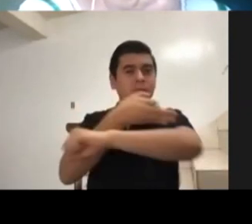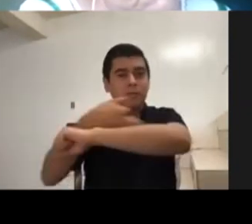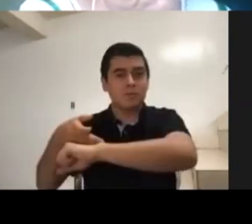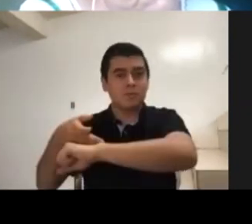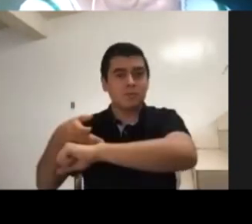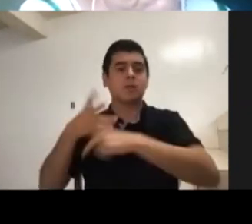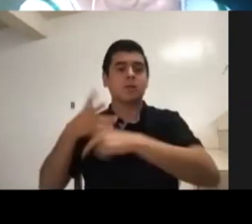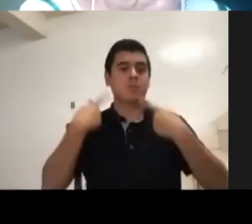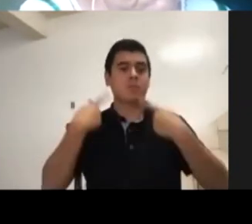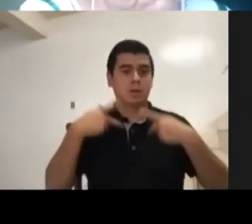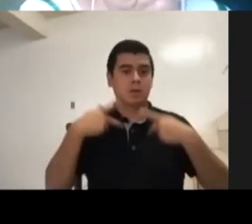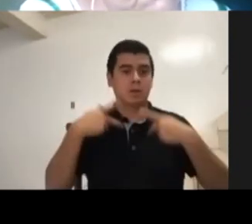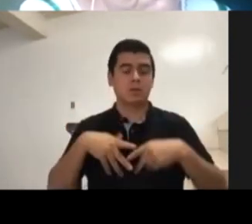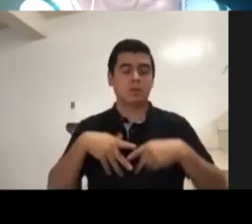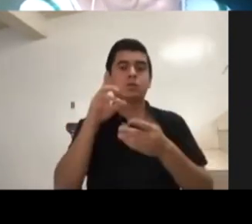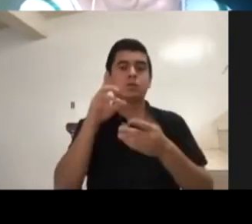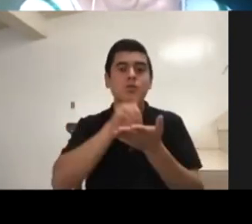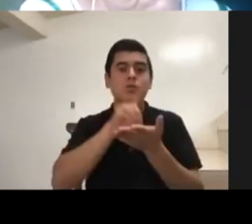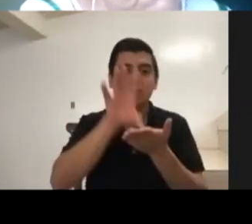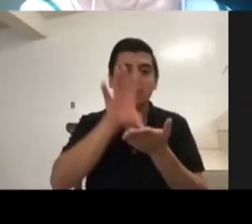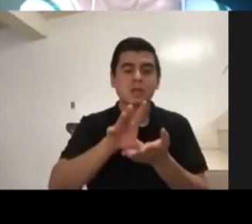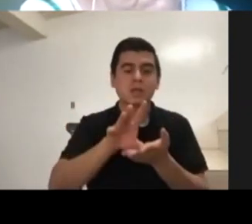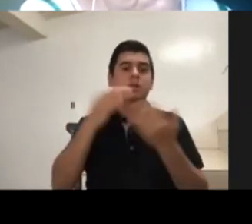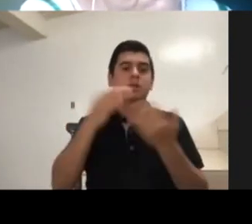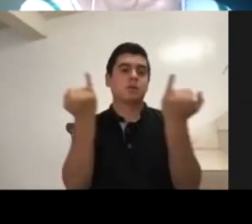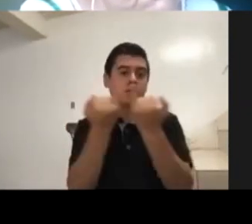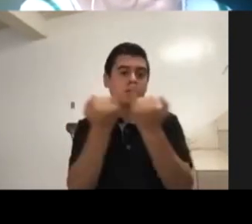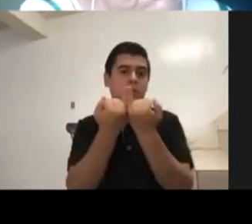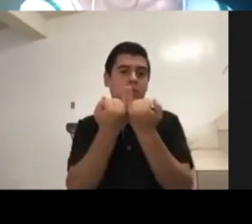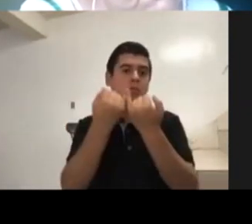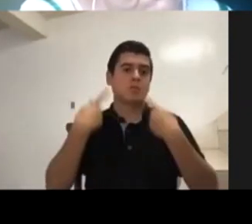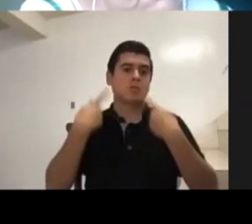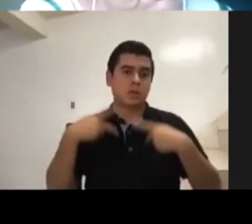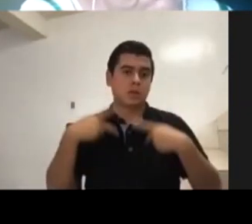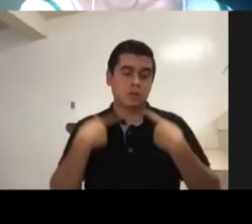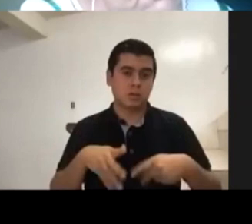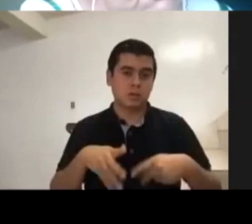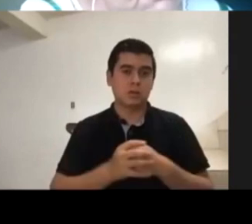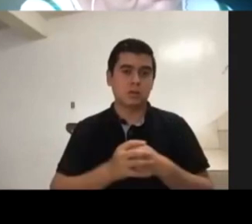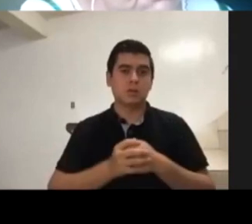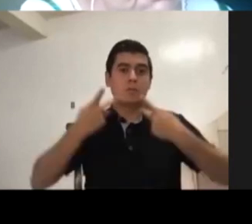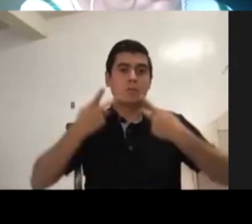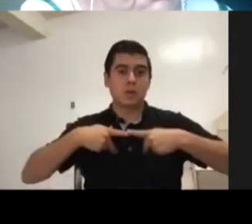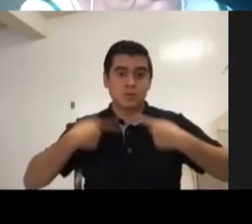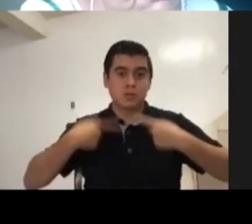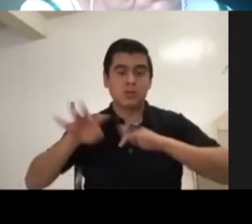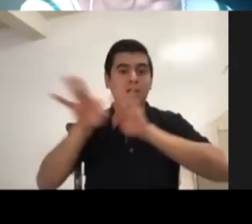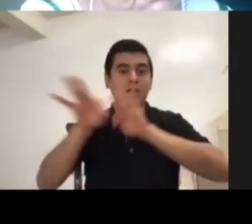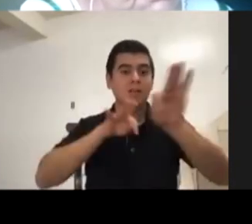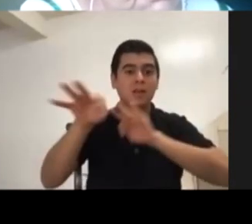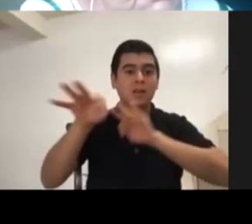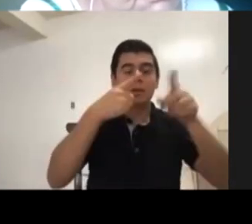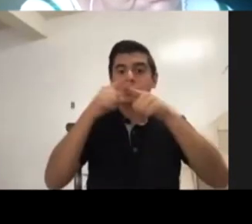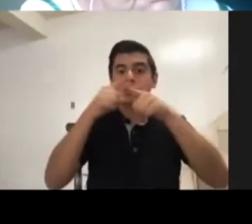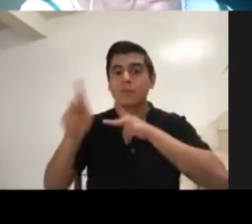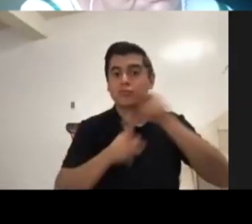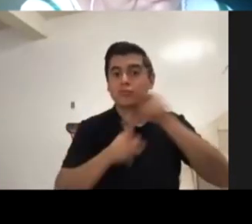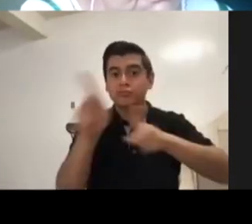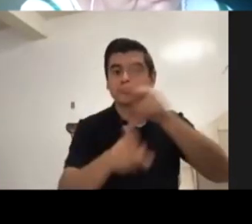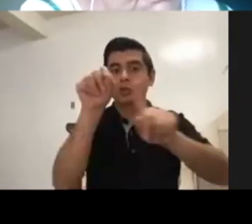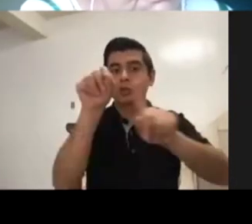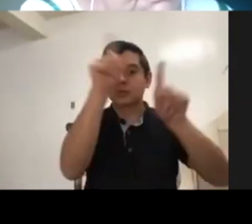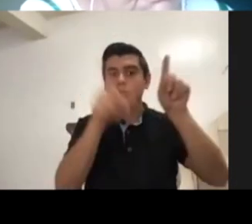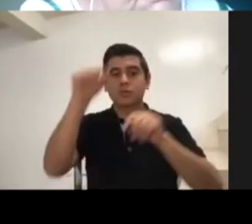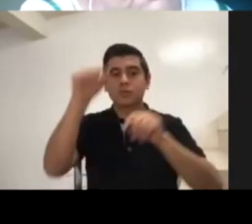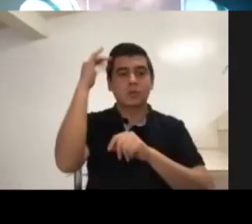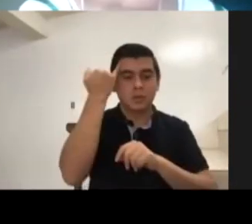personas de pueblos y comunidades indígenas y también de muchísimas organizaciones civiles que han estado en